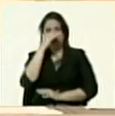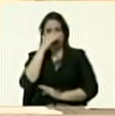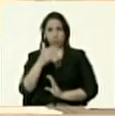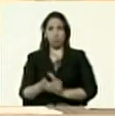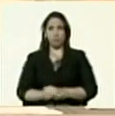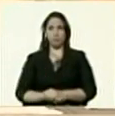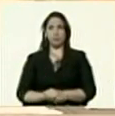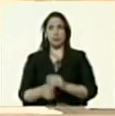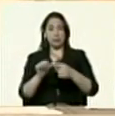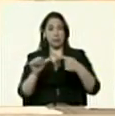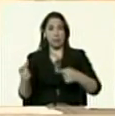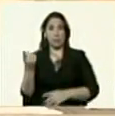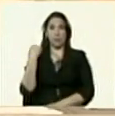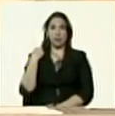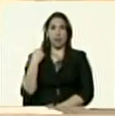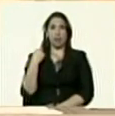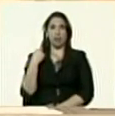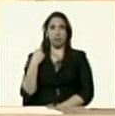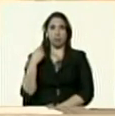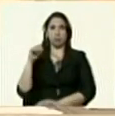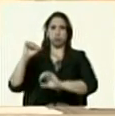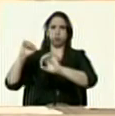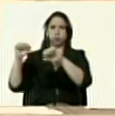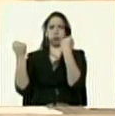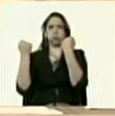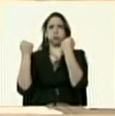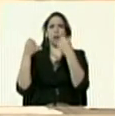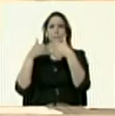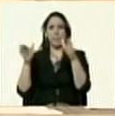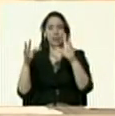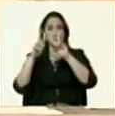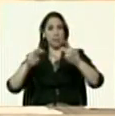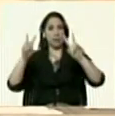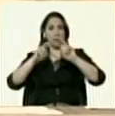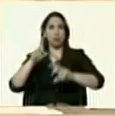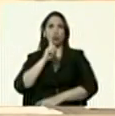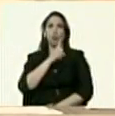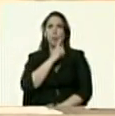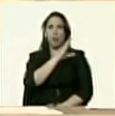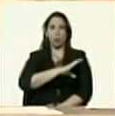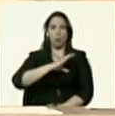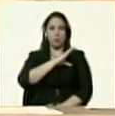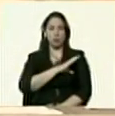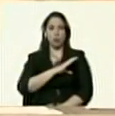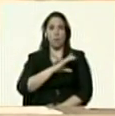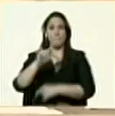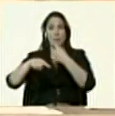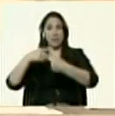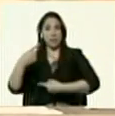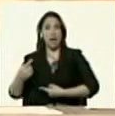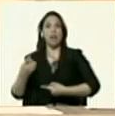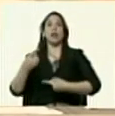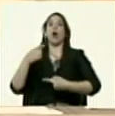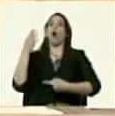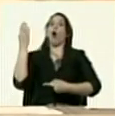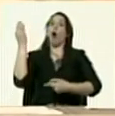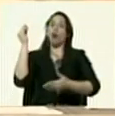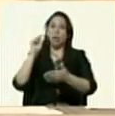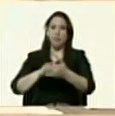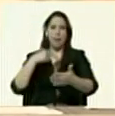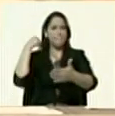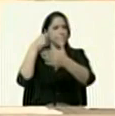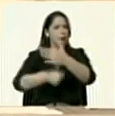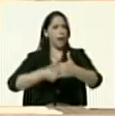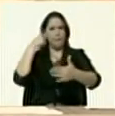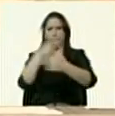La semana pasada se negaron a abrir la investigación, a nombrar una comisión. Mañana van a insistir, y así van a